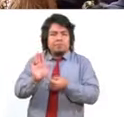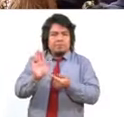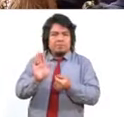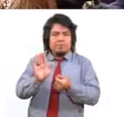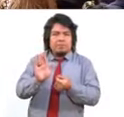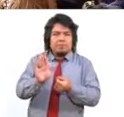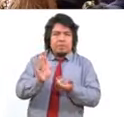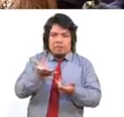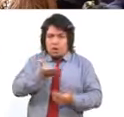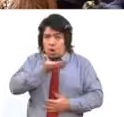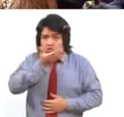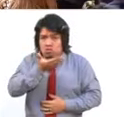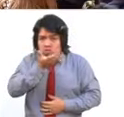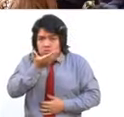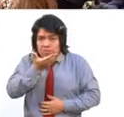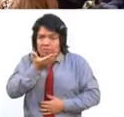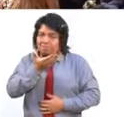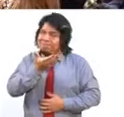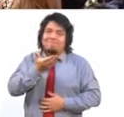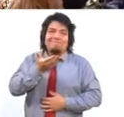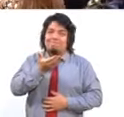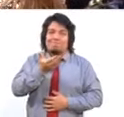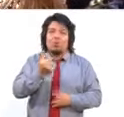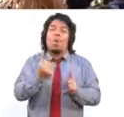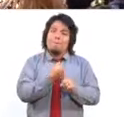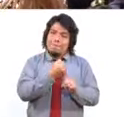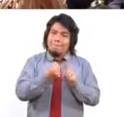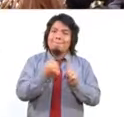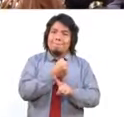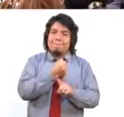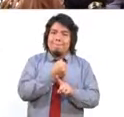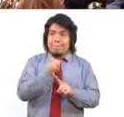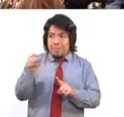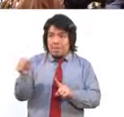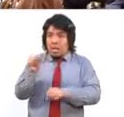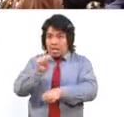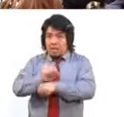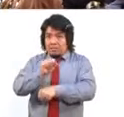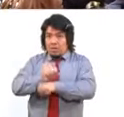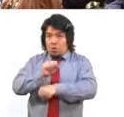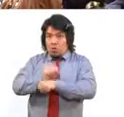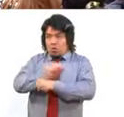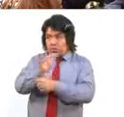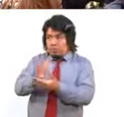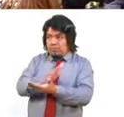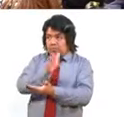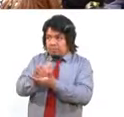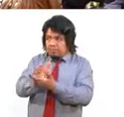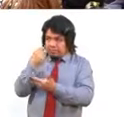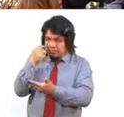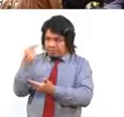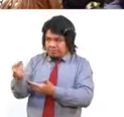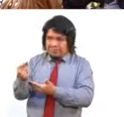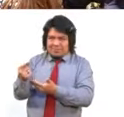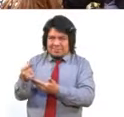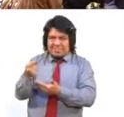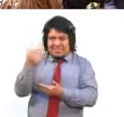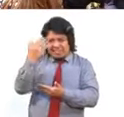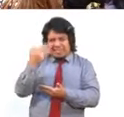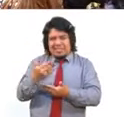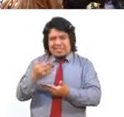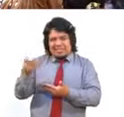no es costumbre, es violencia. E íbamos a las secundarias, que ahora pues que se normalice